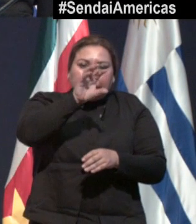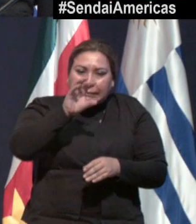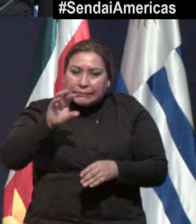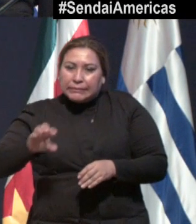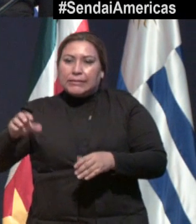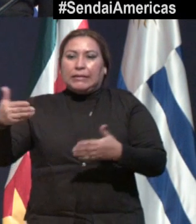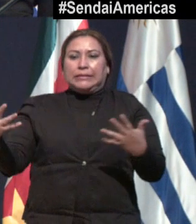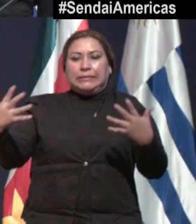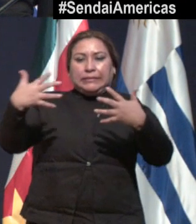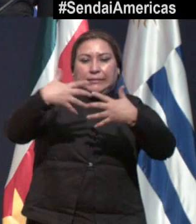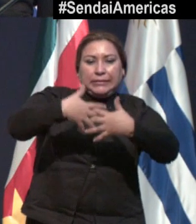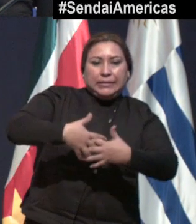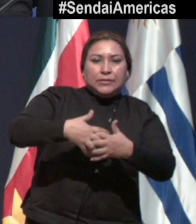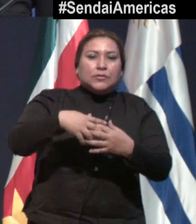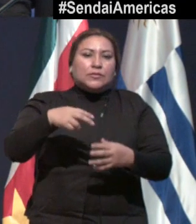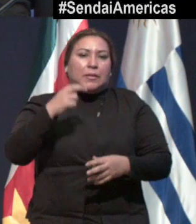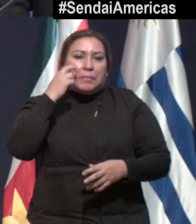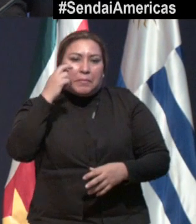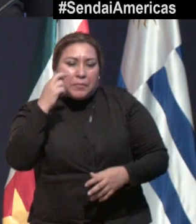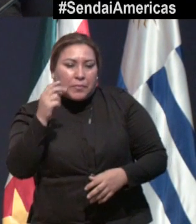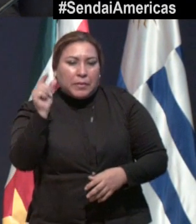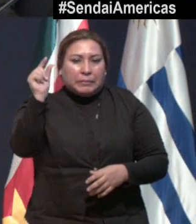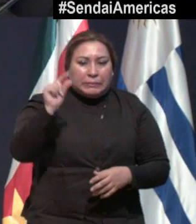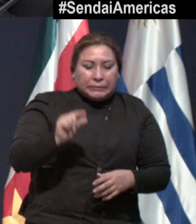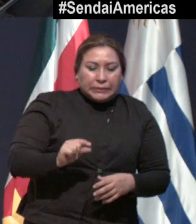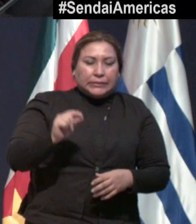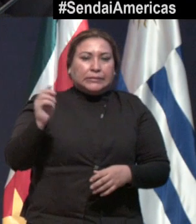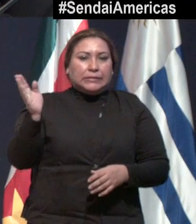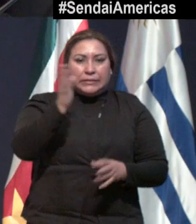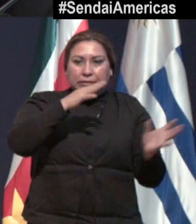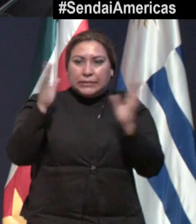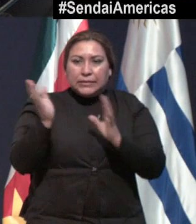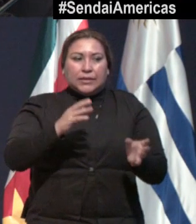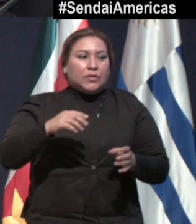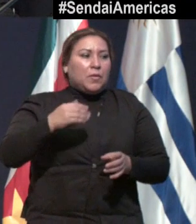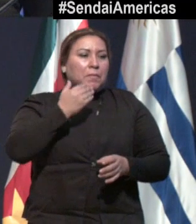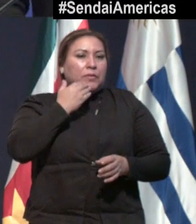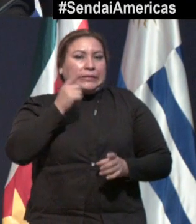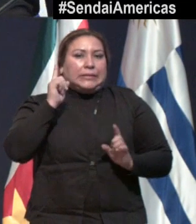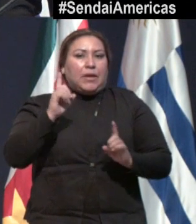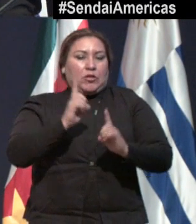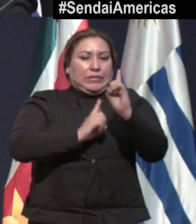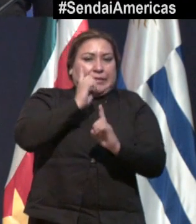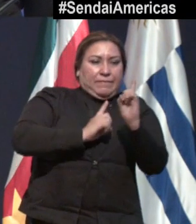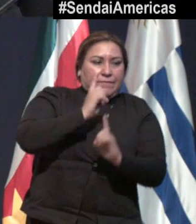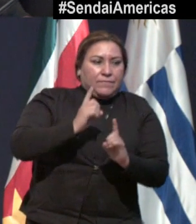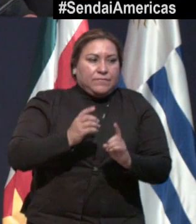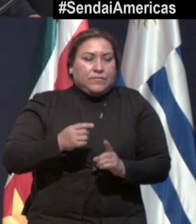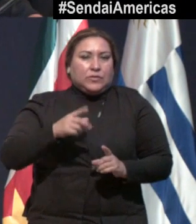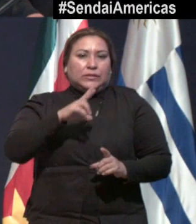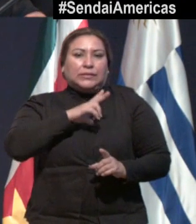la integración de la gestión del riesgo en las agendas de cada uno de estos ministerios, pero también los retos que enfrentan para